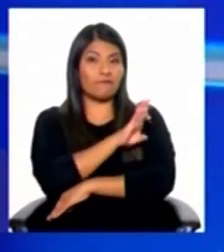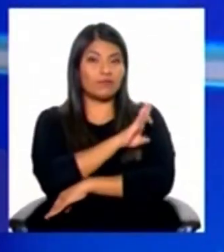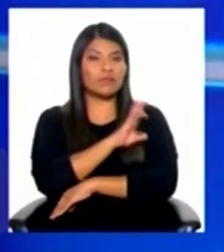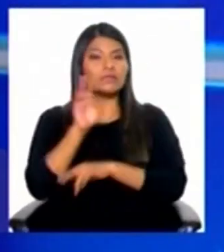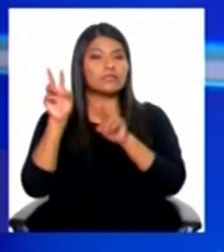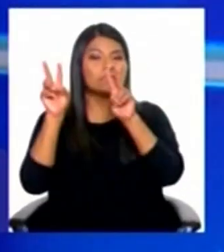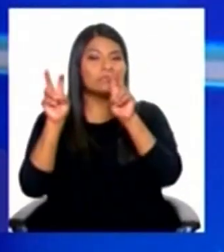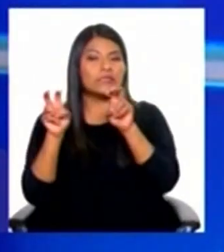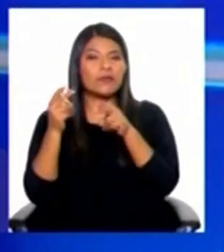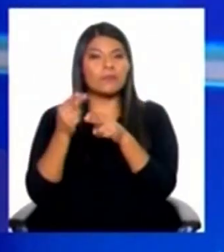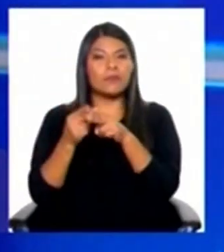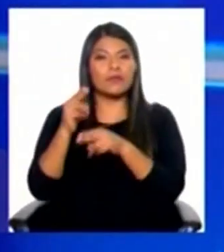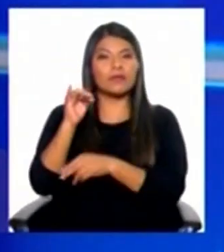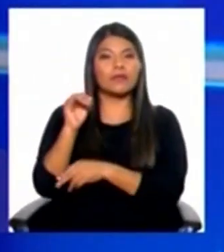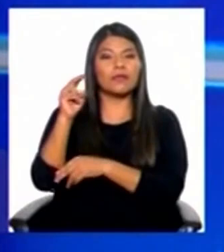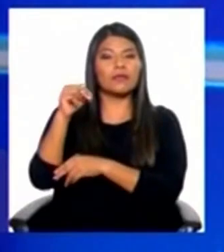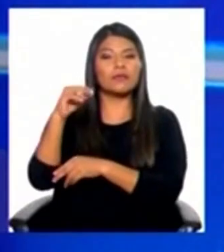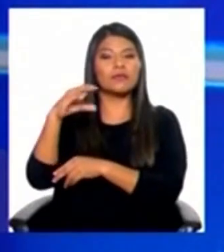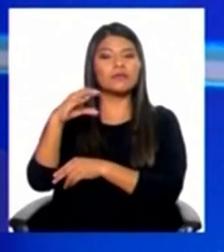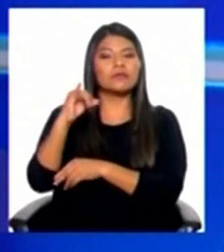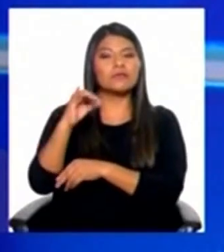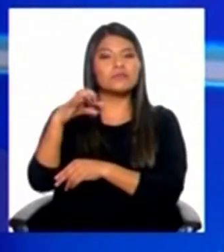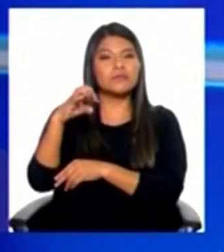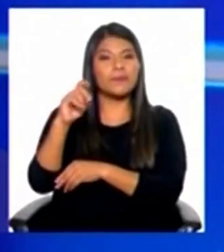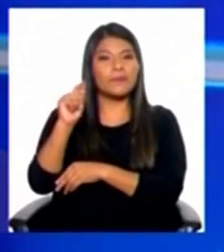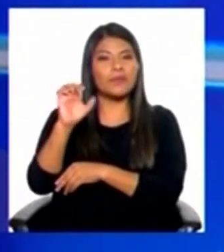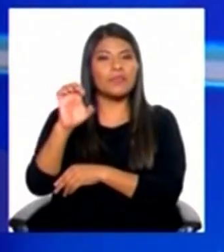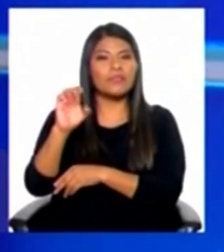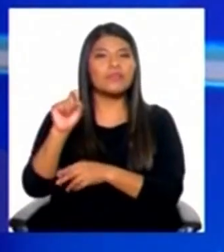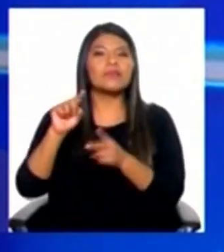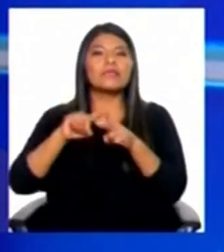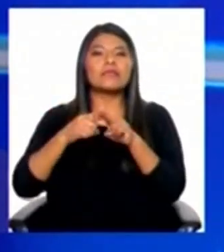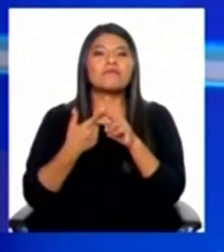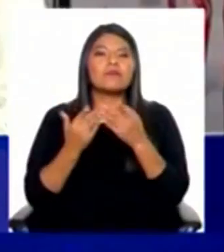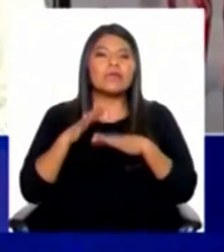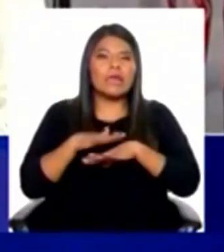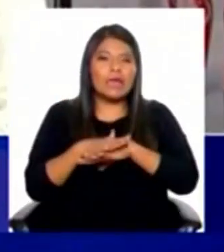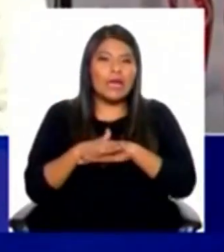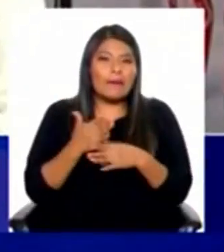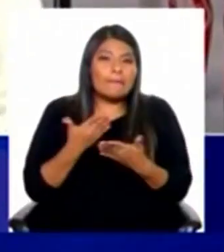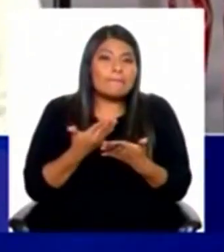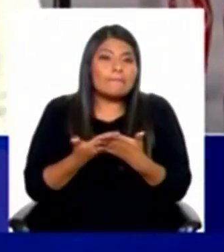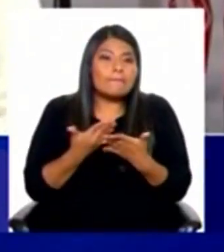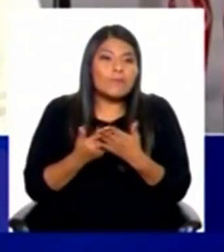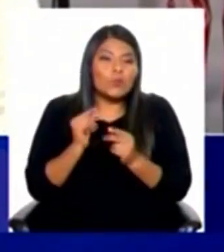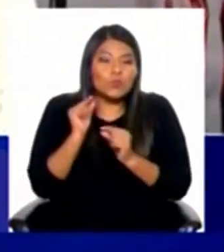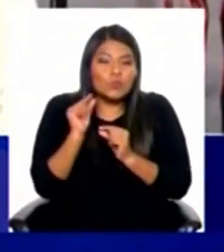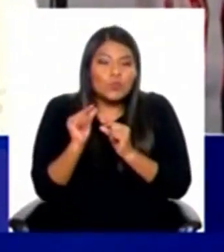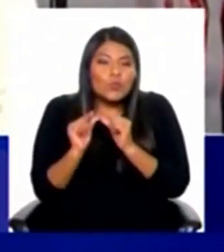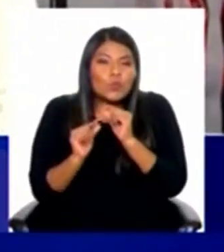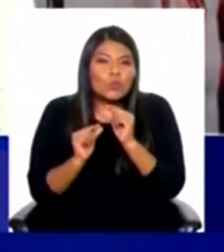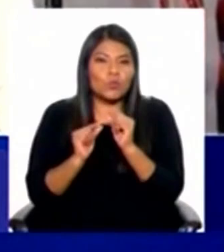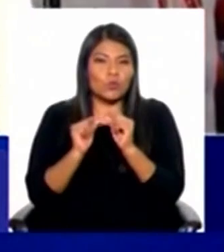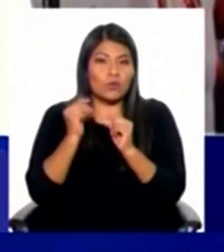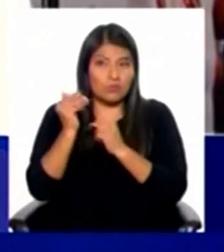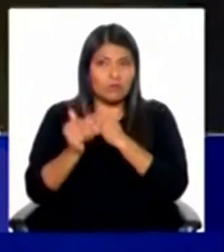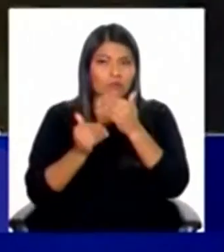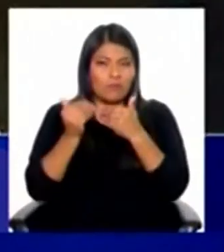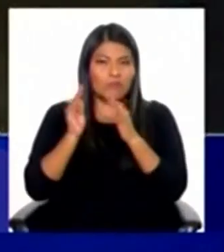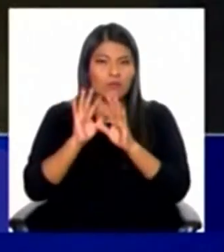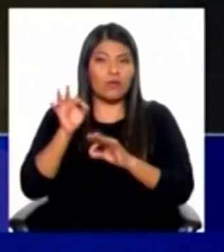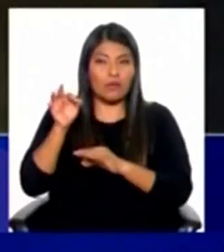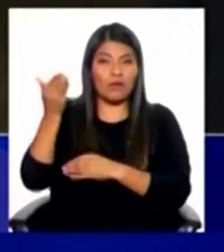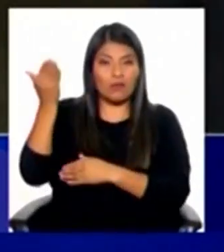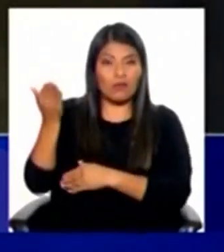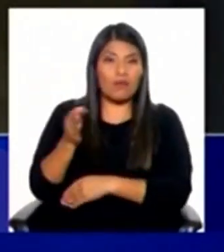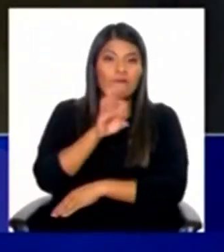como sospecha inicial, ¿no? La sospecha más simple todavía que existe. Y eso es lo que en el transcurso se va a tratar de dilucidar. La